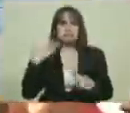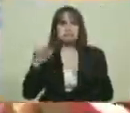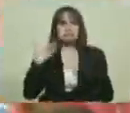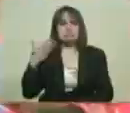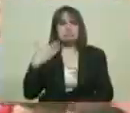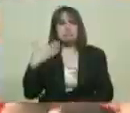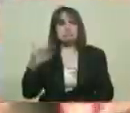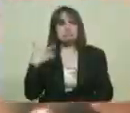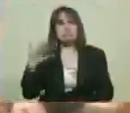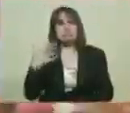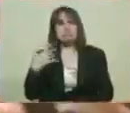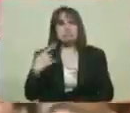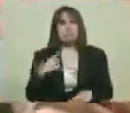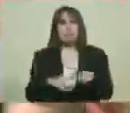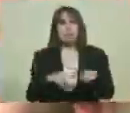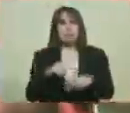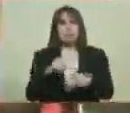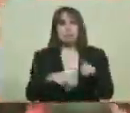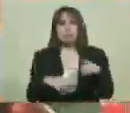el calor era una cosa